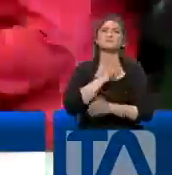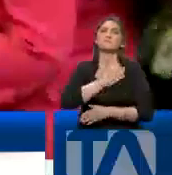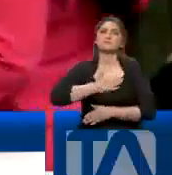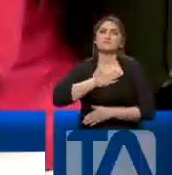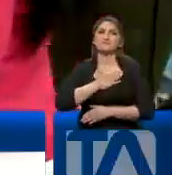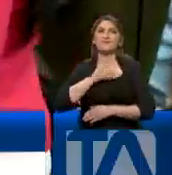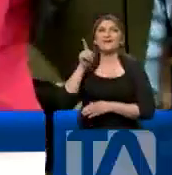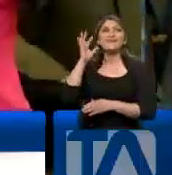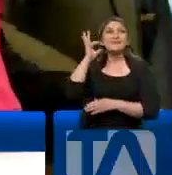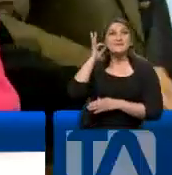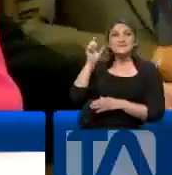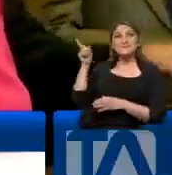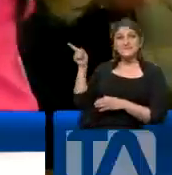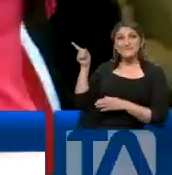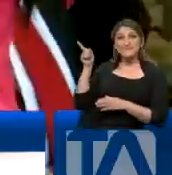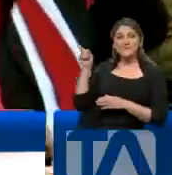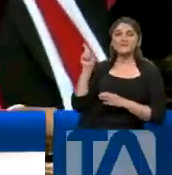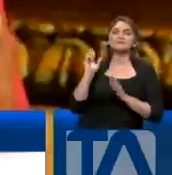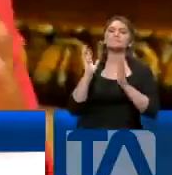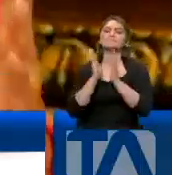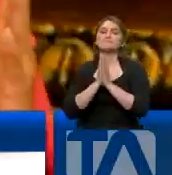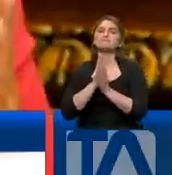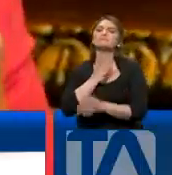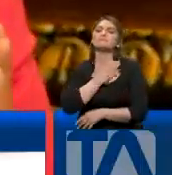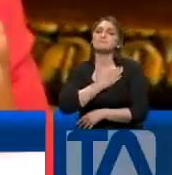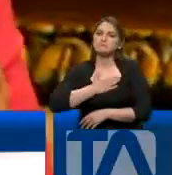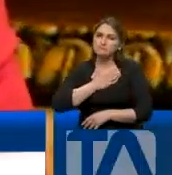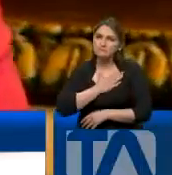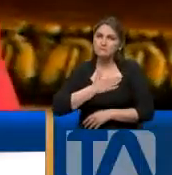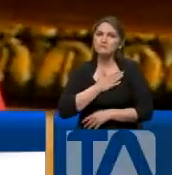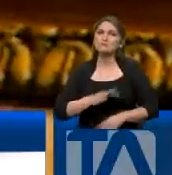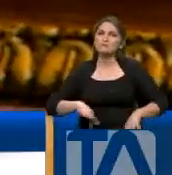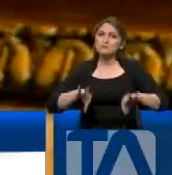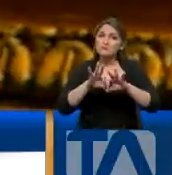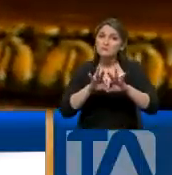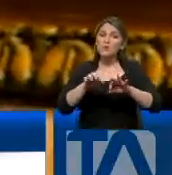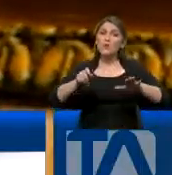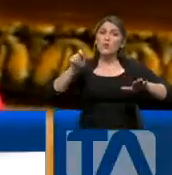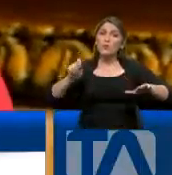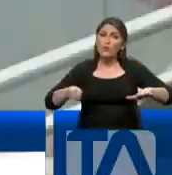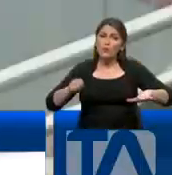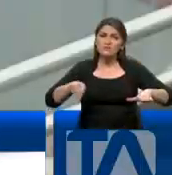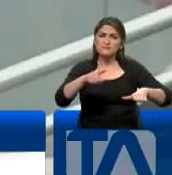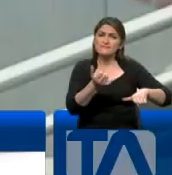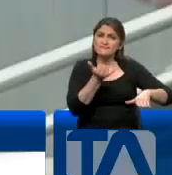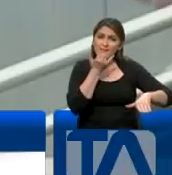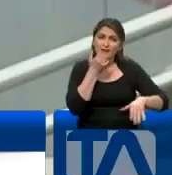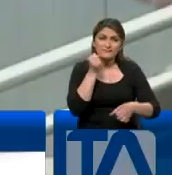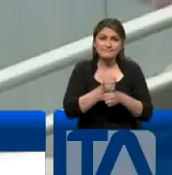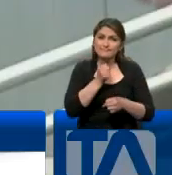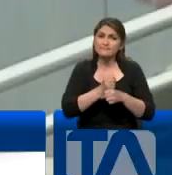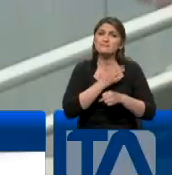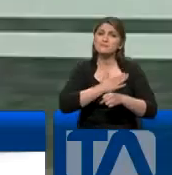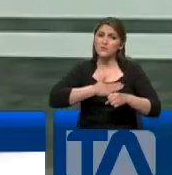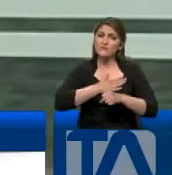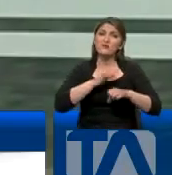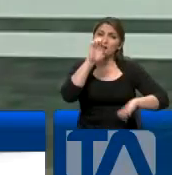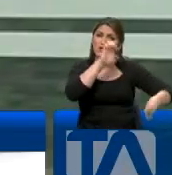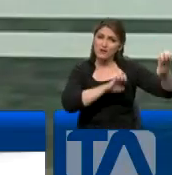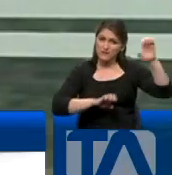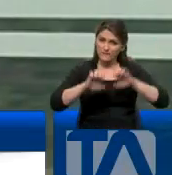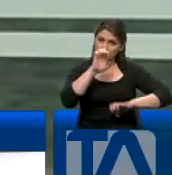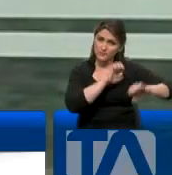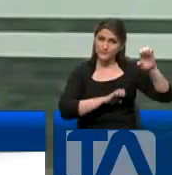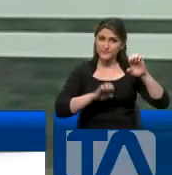titular de la Judicatura, María del Carmen Maldonado, revisar el accionar de estos jueces. Maldonado, por su parte, insistió en que el Consejo